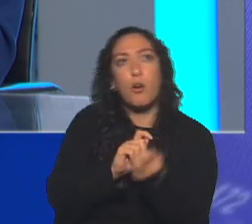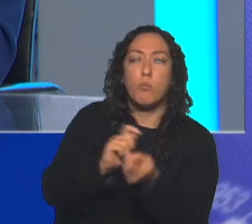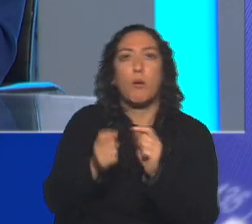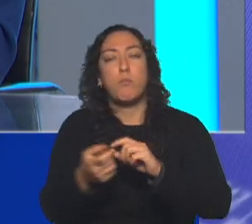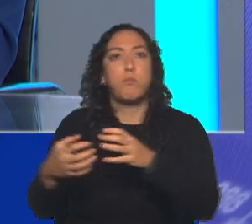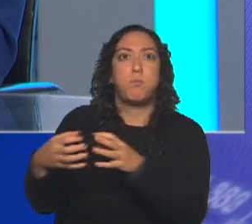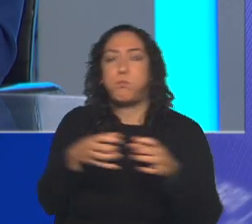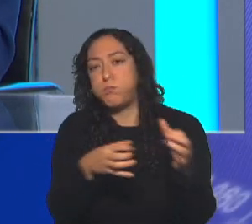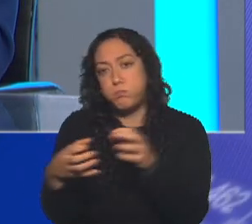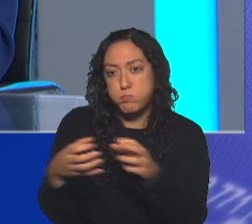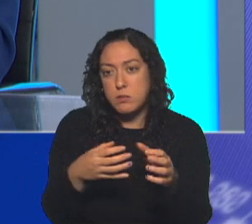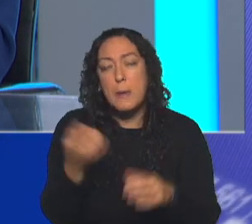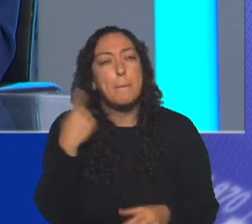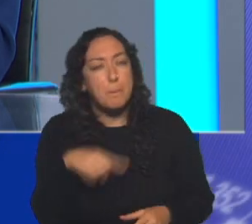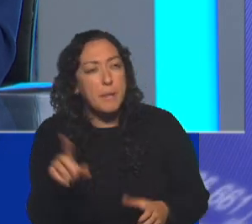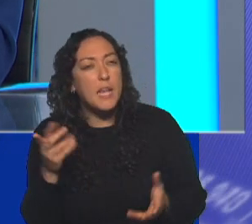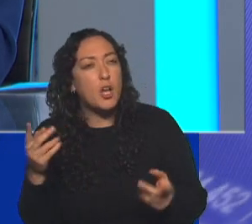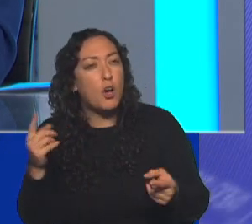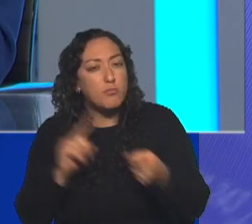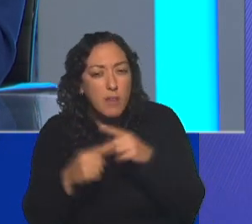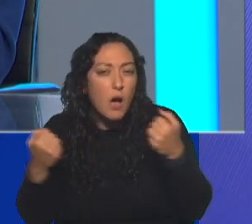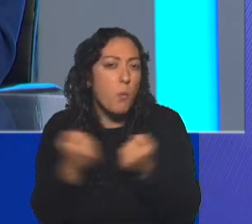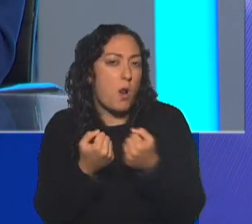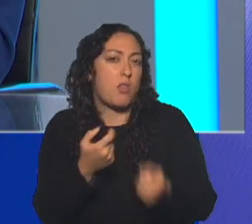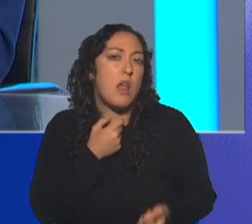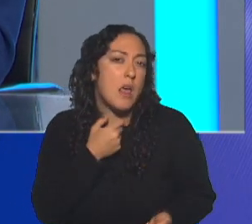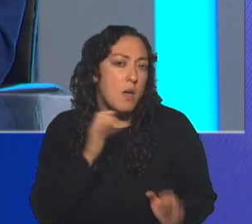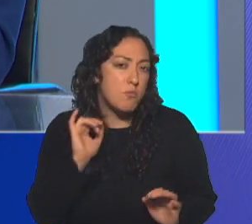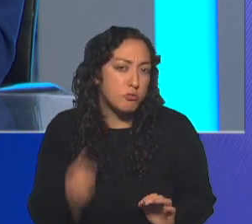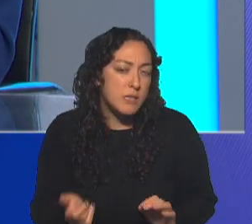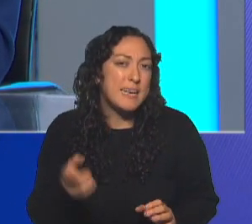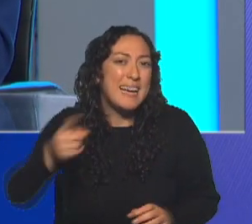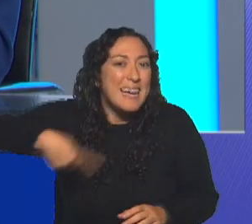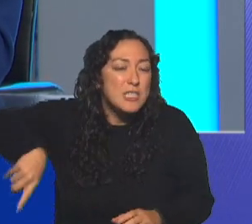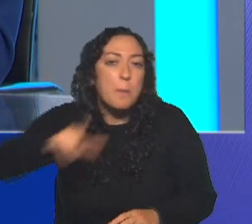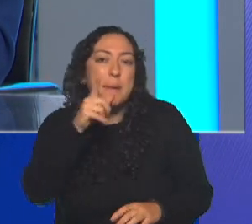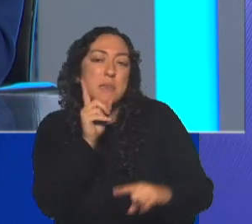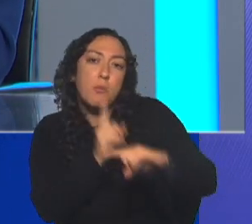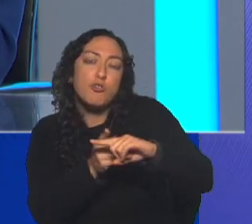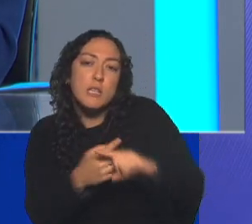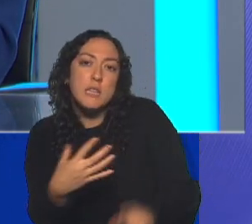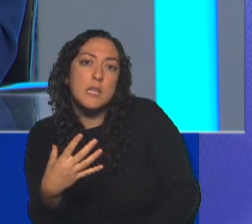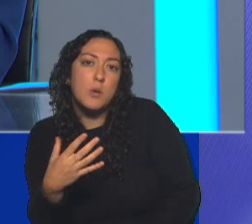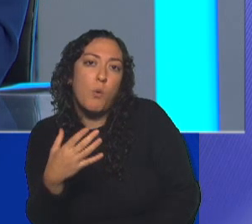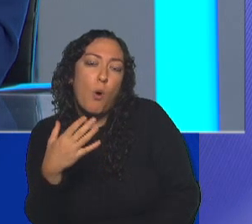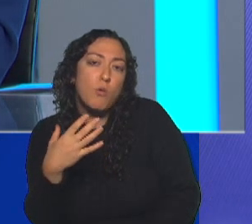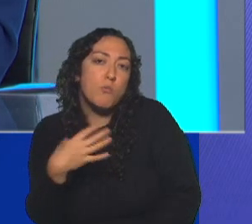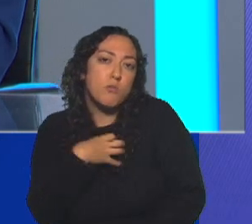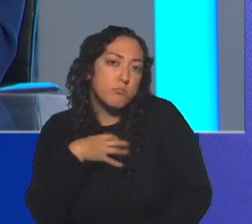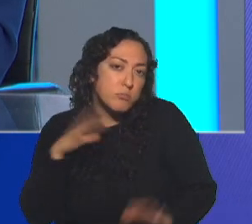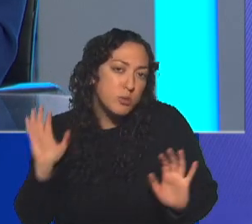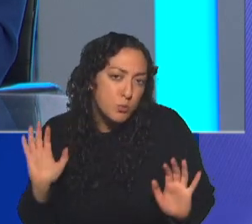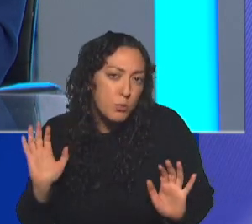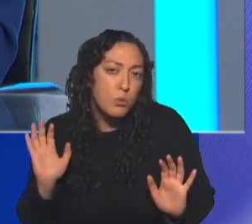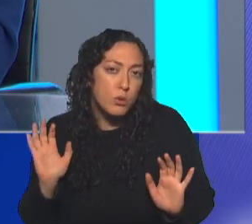hubo muchos desencuentros, pero queremos que haya encuentros. Entonces me parece que tienen una actitud positiva respecto a que esto se